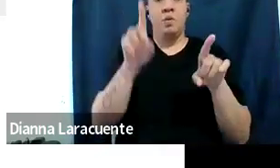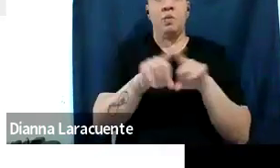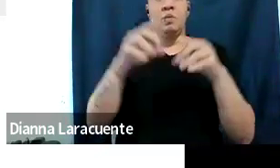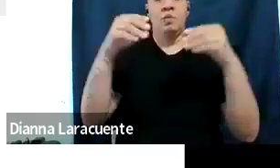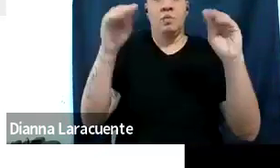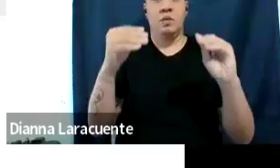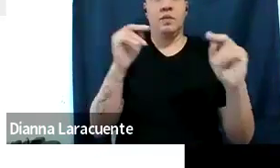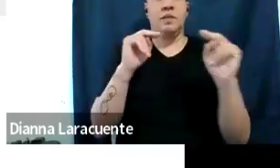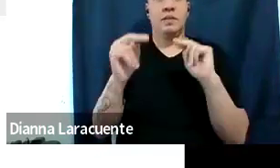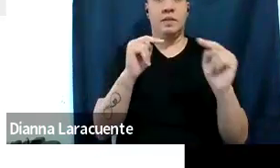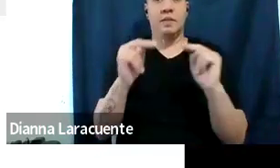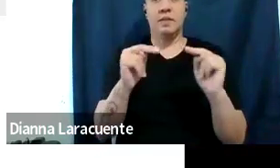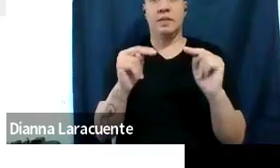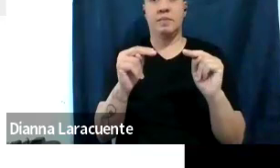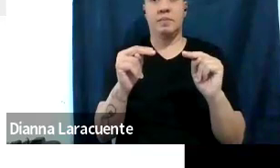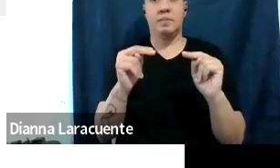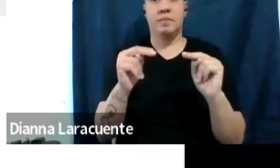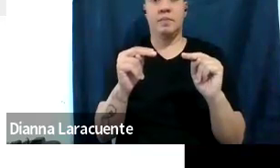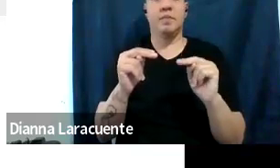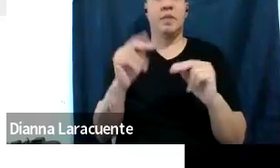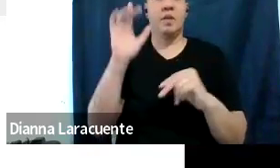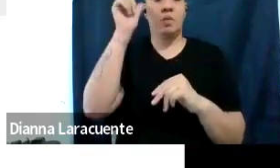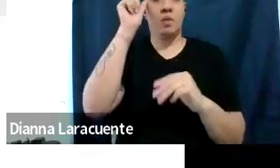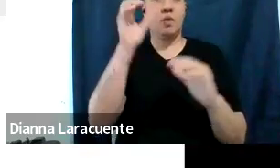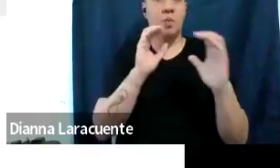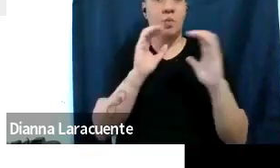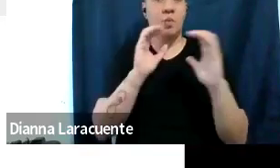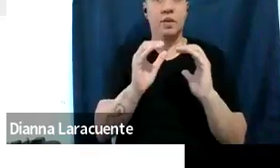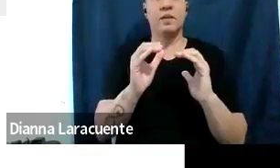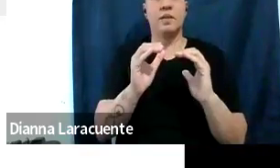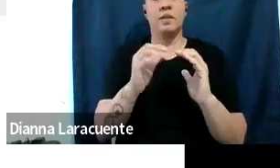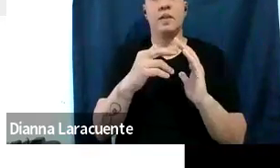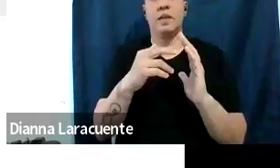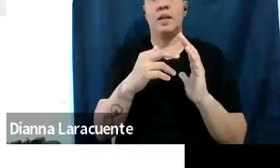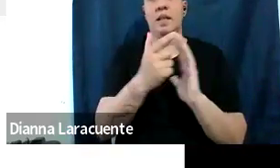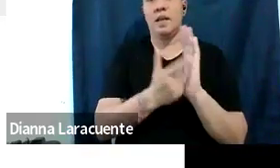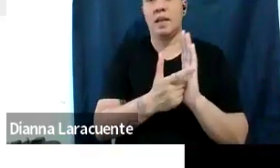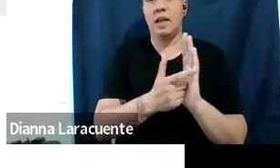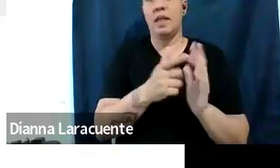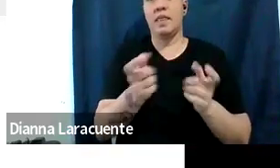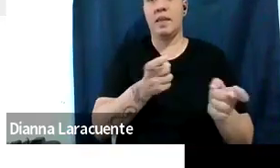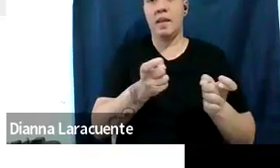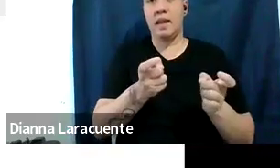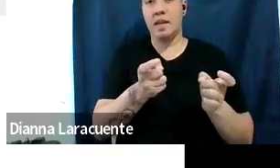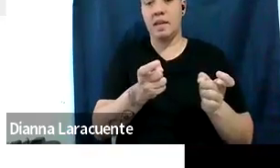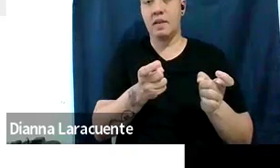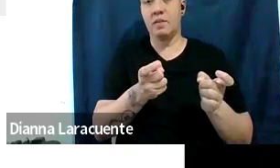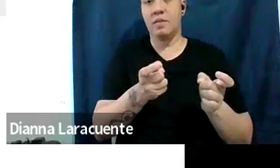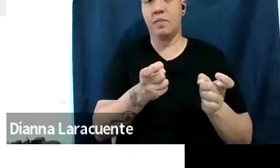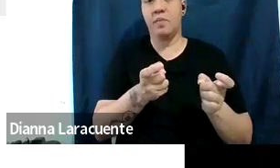hubieran intervenido el gobierno se le comunicarían en cuanto fueran leyes del reino a fin de que pudieran,